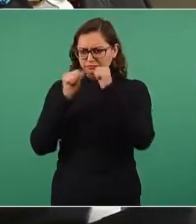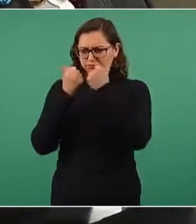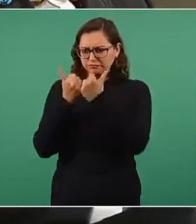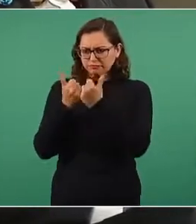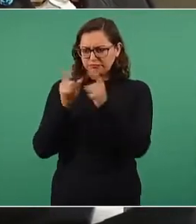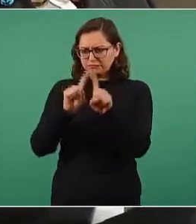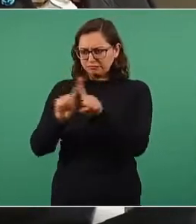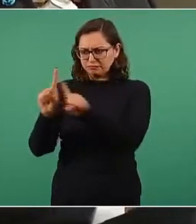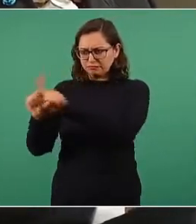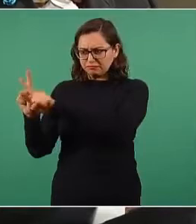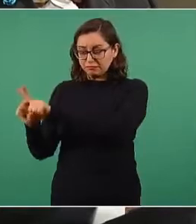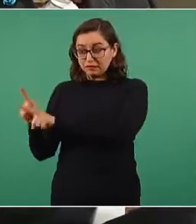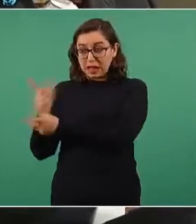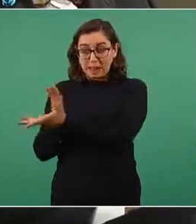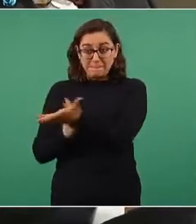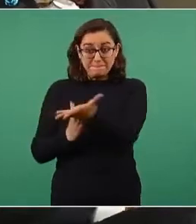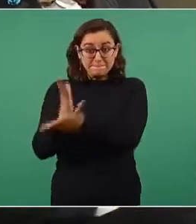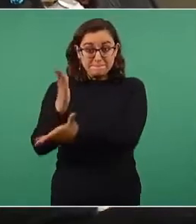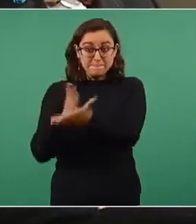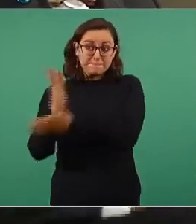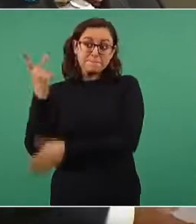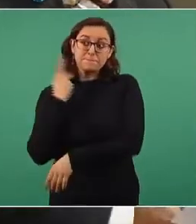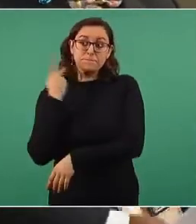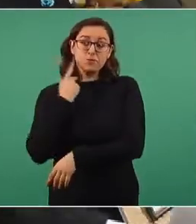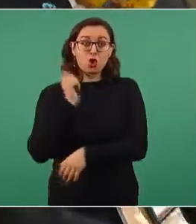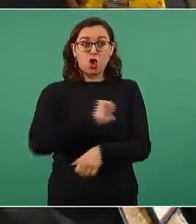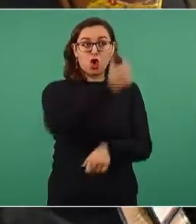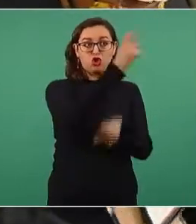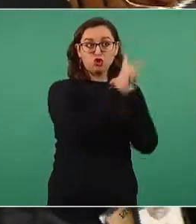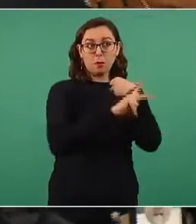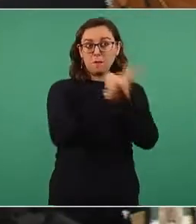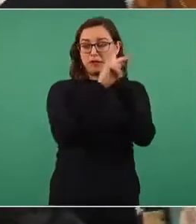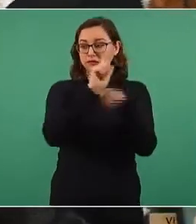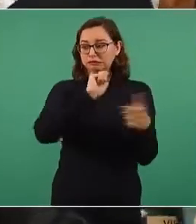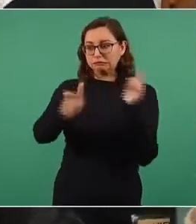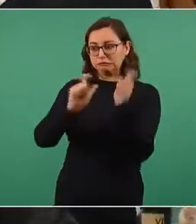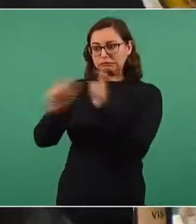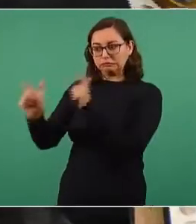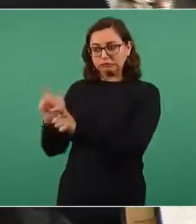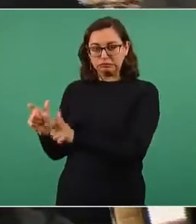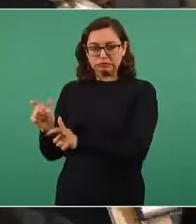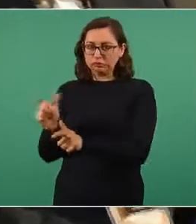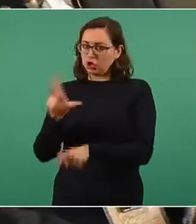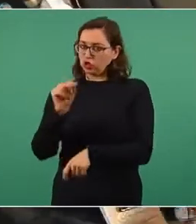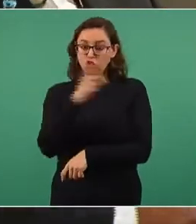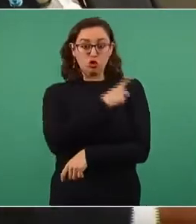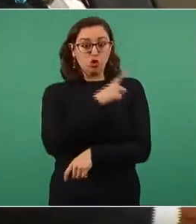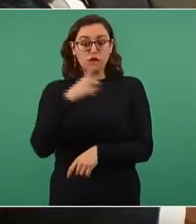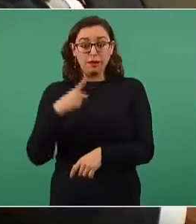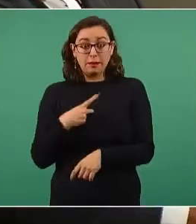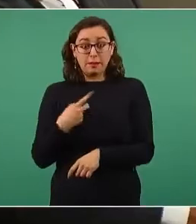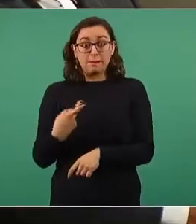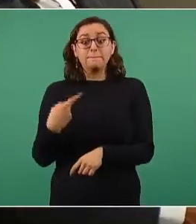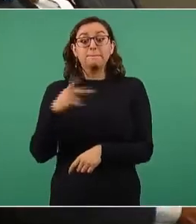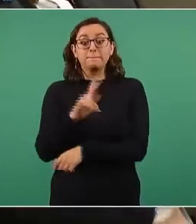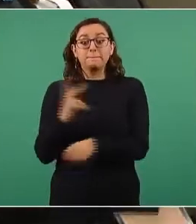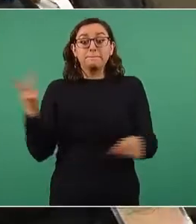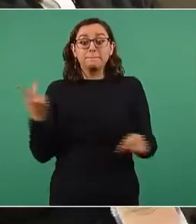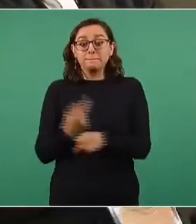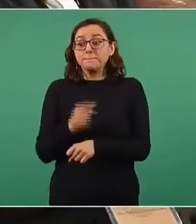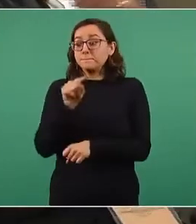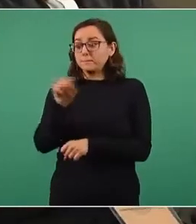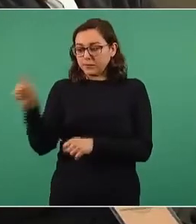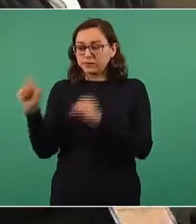para incidir en la política mexicana. Muchas de estas organizaciones que reciben dinero influyen en la política porque